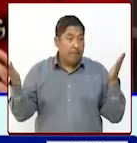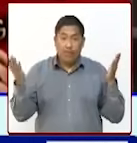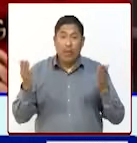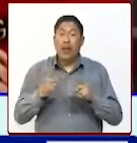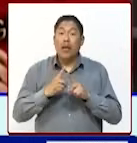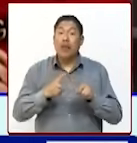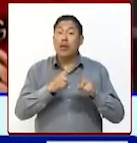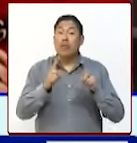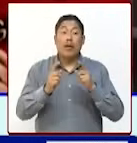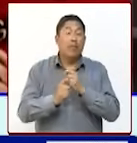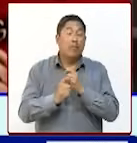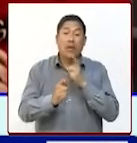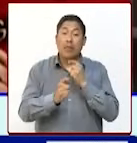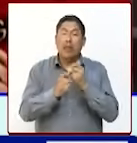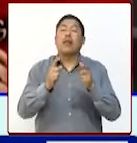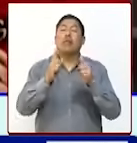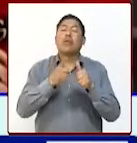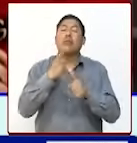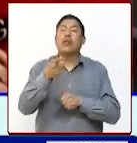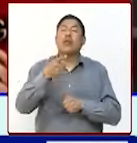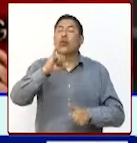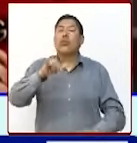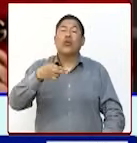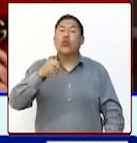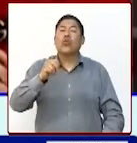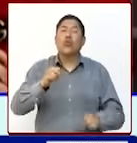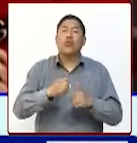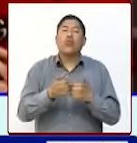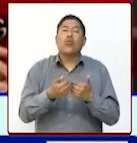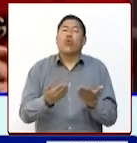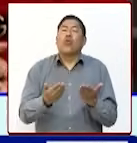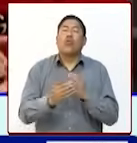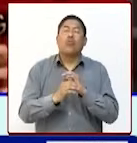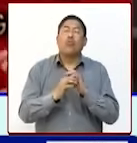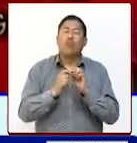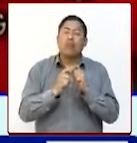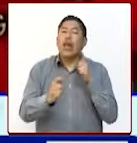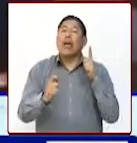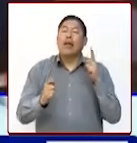la terminal y también en el INE. Voy a comenzar contigo, John. ¿Cómo estamos en la terminal de buses?